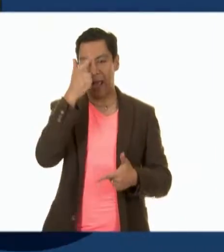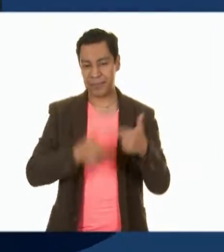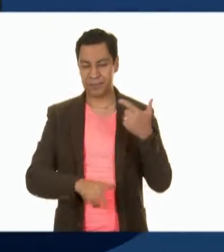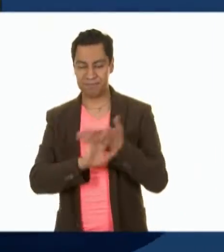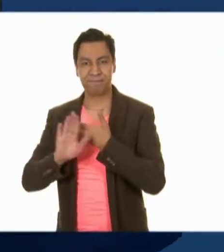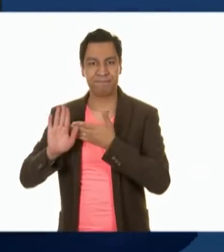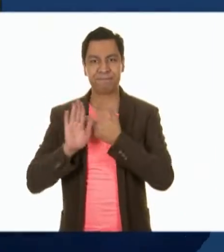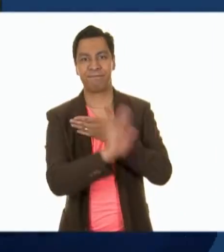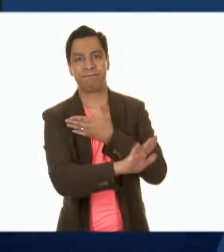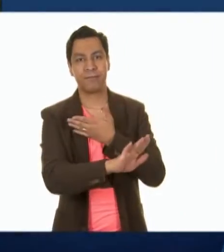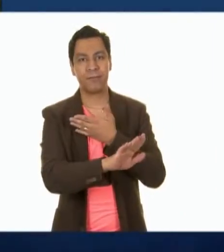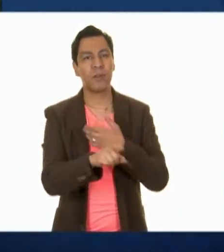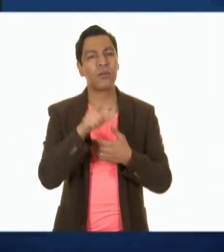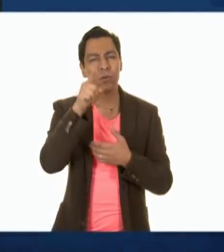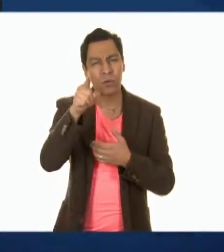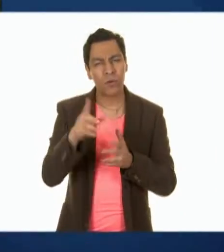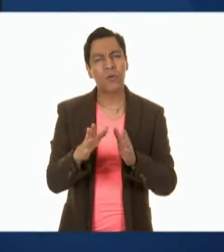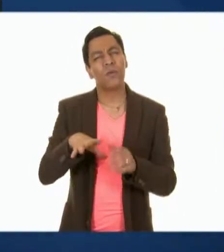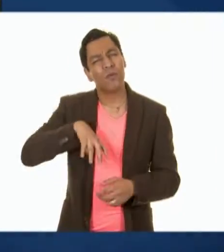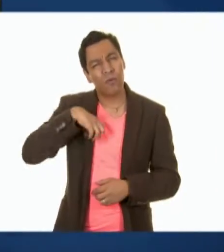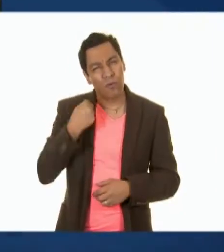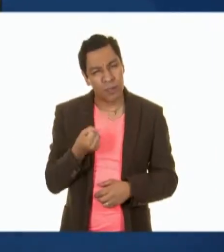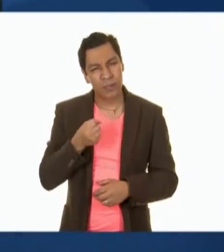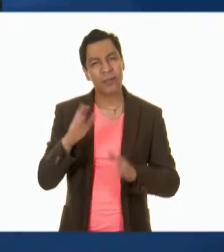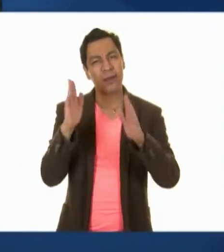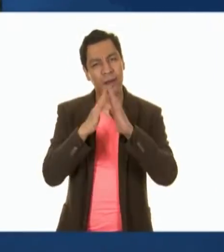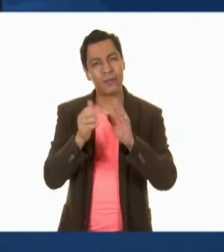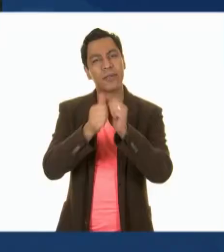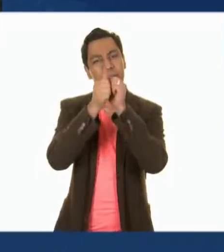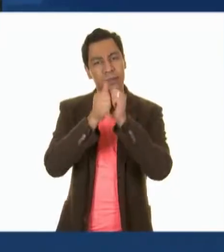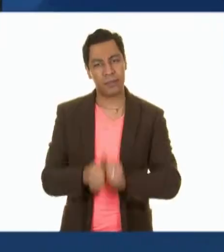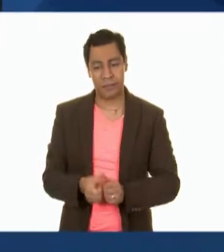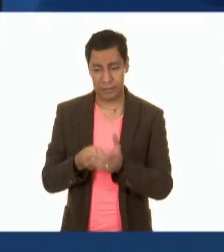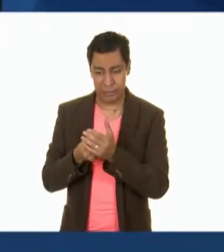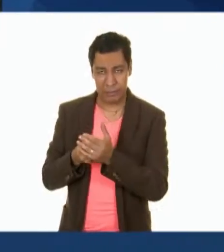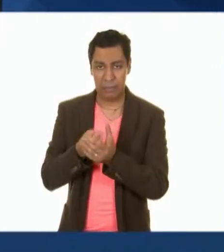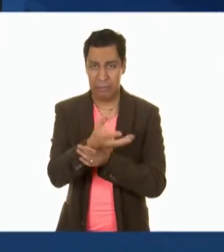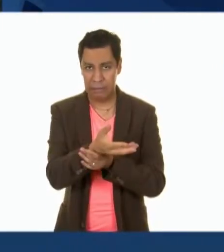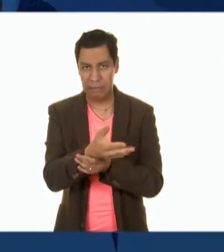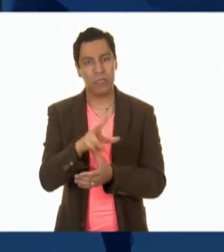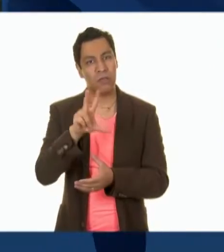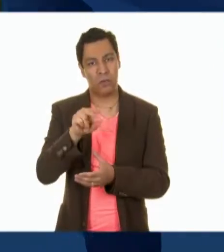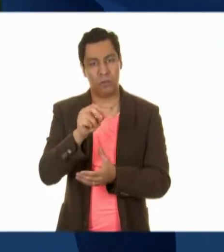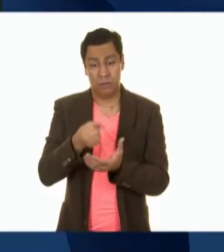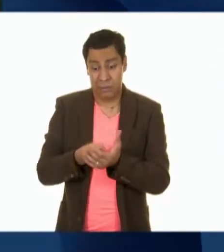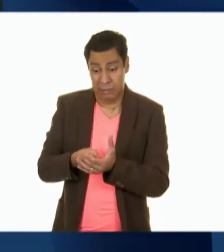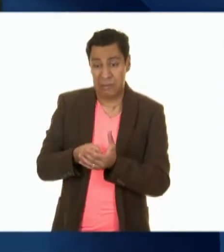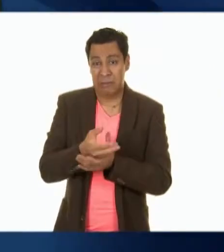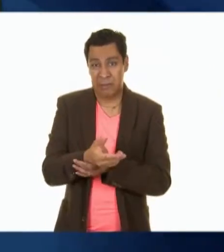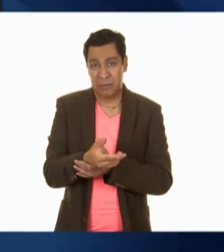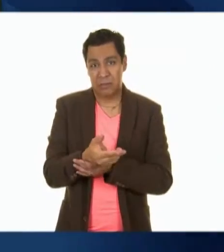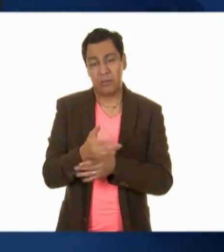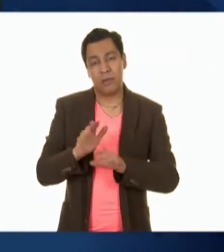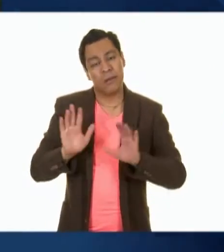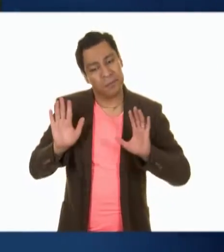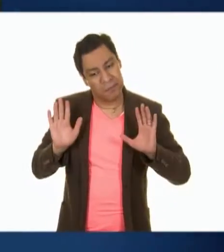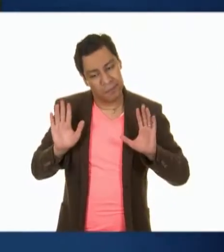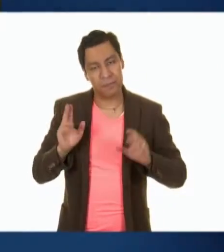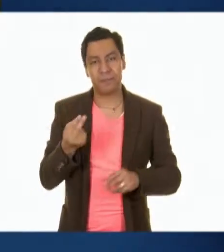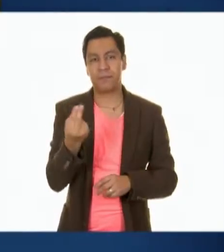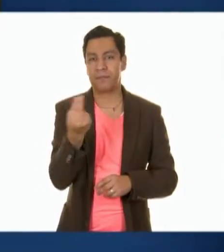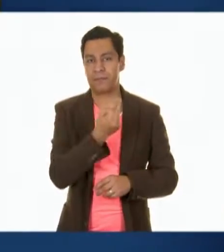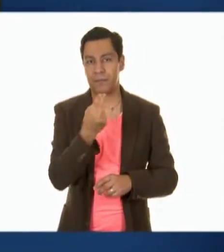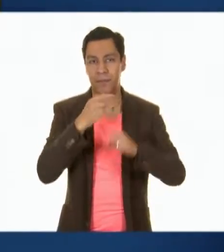no salir de casa a menos que sea muy necesario. Si lo haces, utiliza el